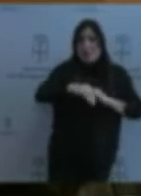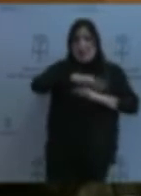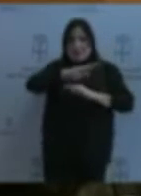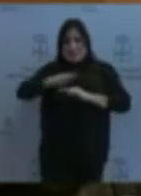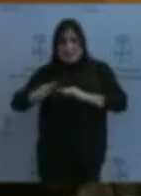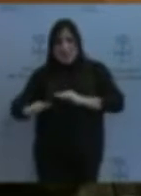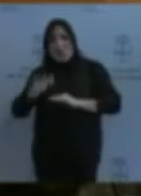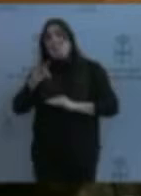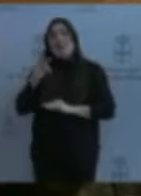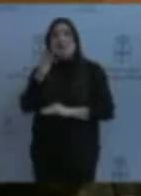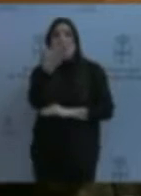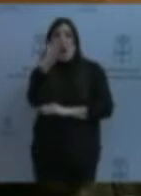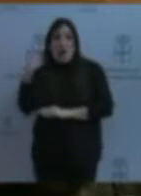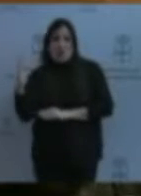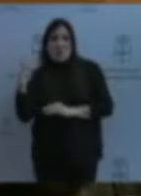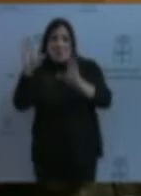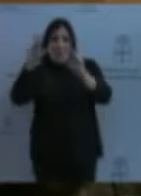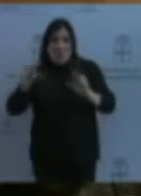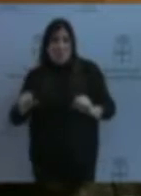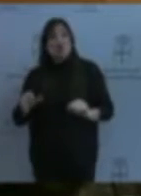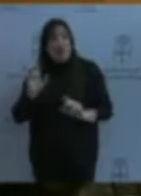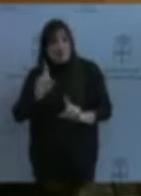en su momento llegó a ser muy bonita, ¿no?